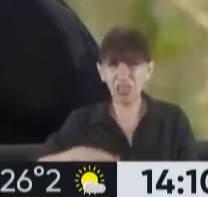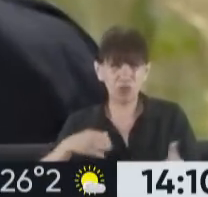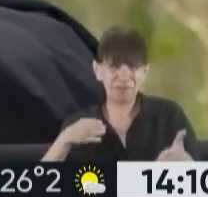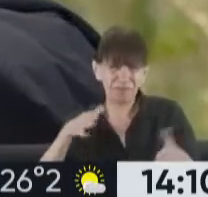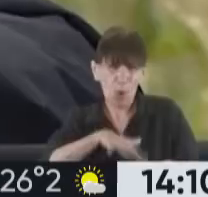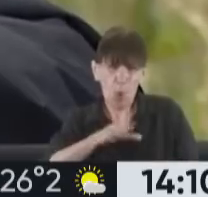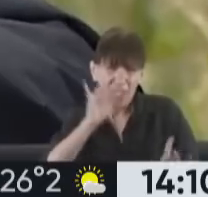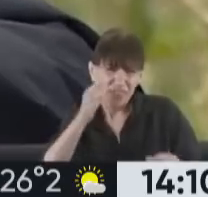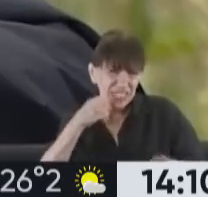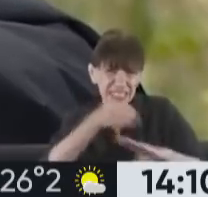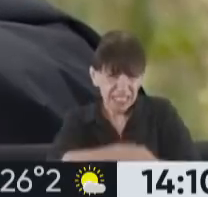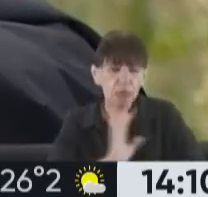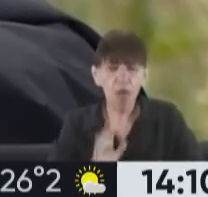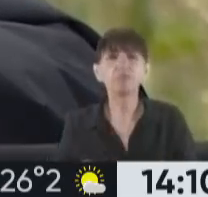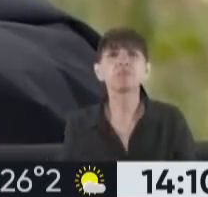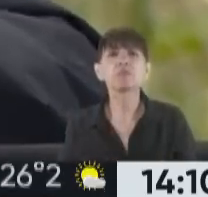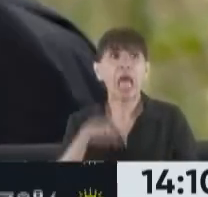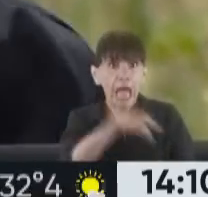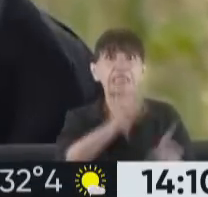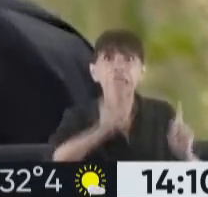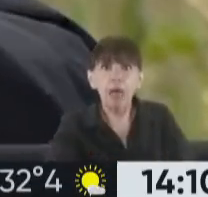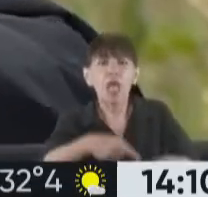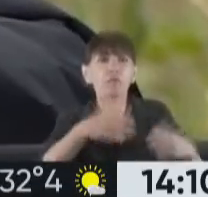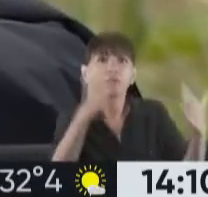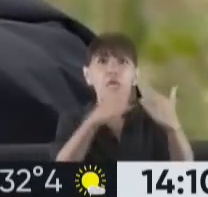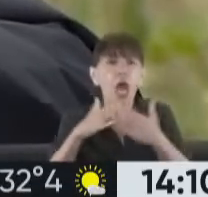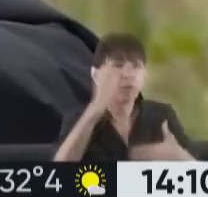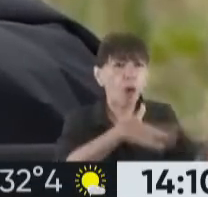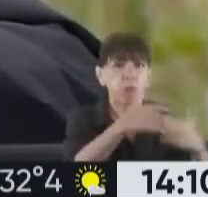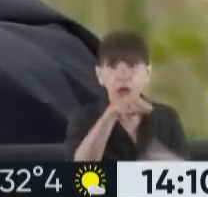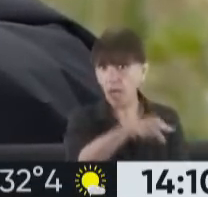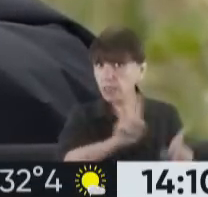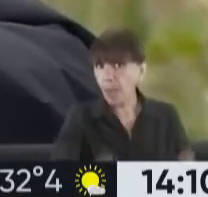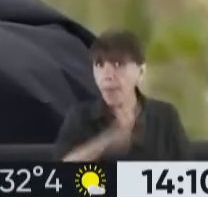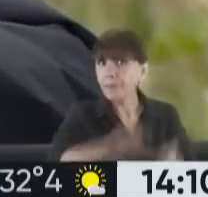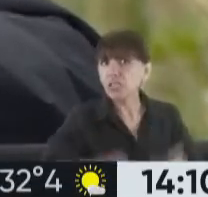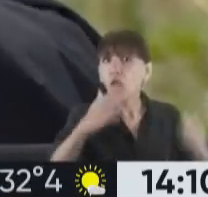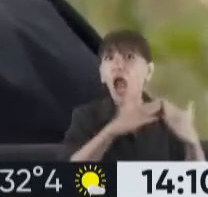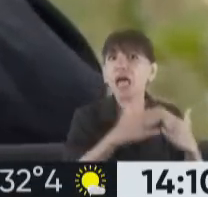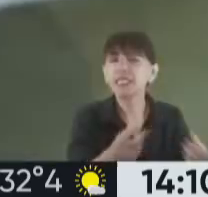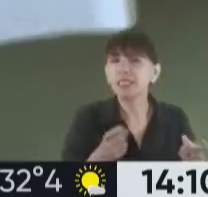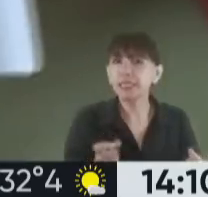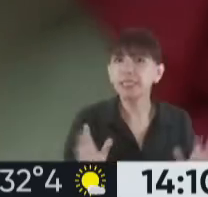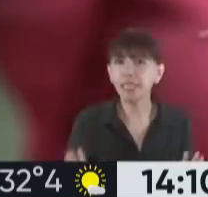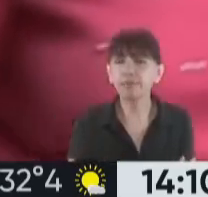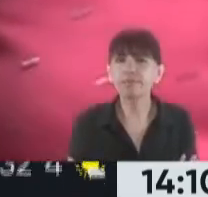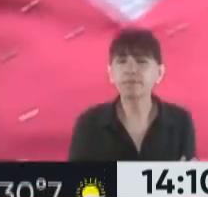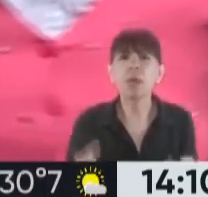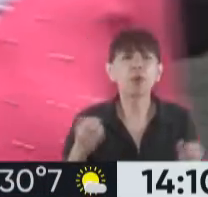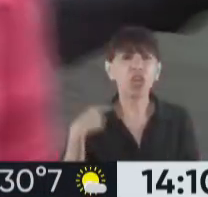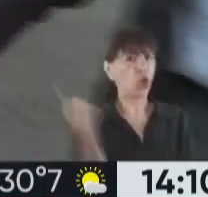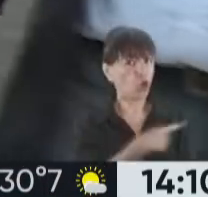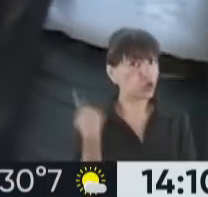allí también llevamos viviendas, porque allí también hacen falta las viviendas. Porque una de las cosas que tenemos que